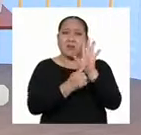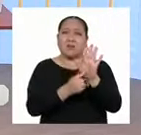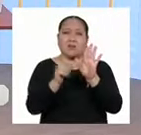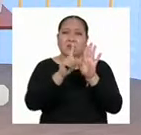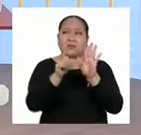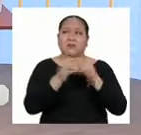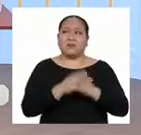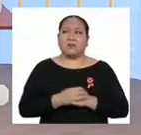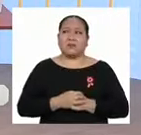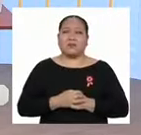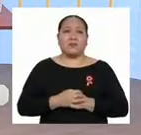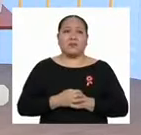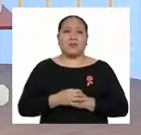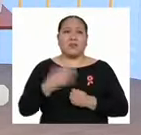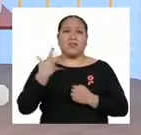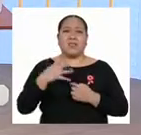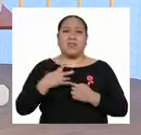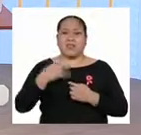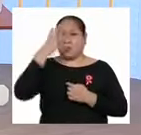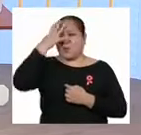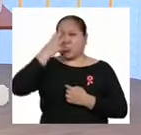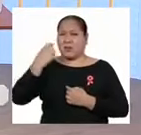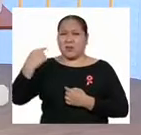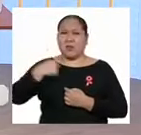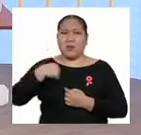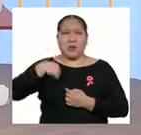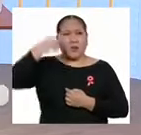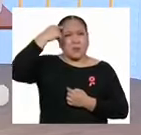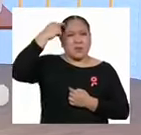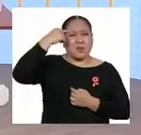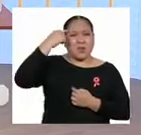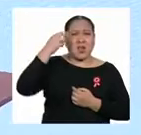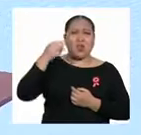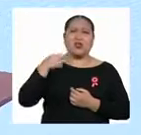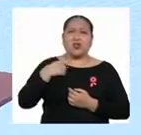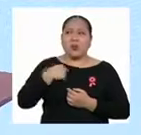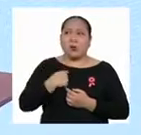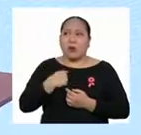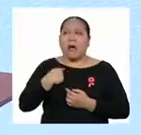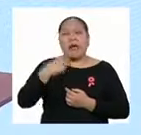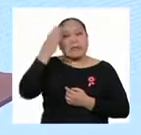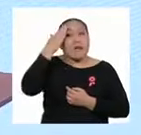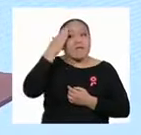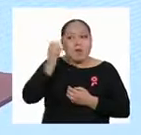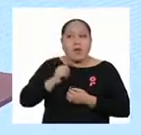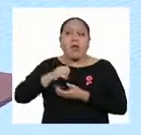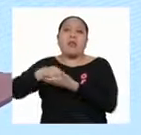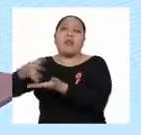muestro. Ya se pelearon conmigo de nuevo porque piensan que lo hice al propósito. ¿Y ahora